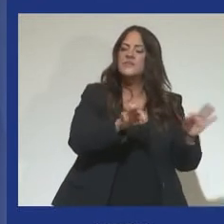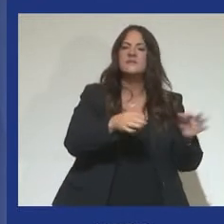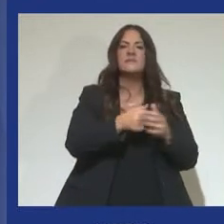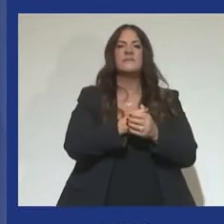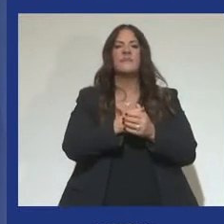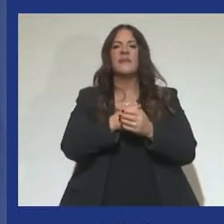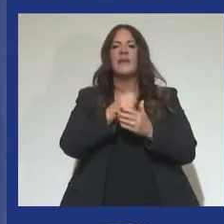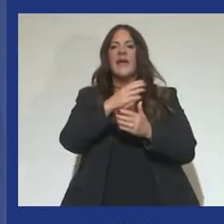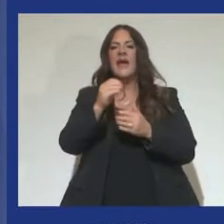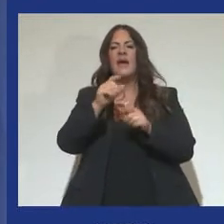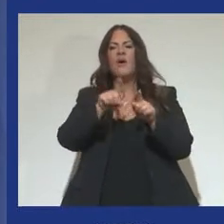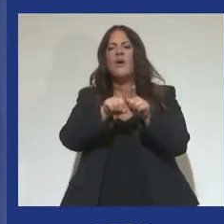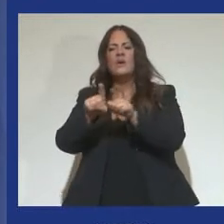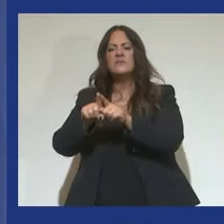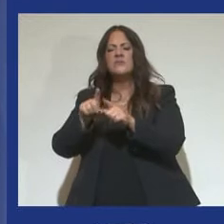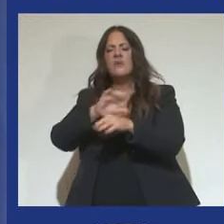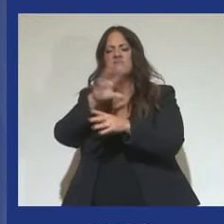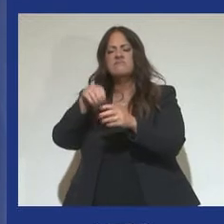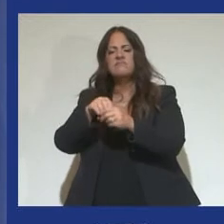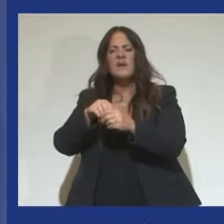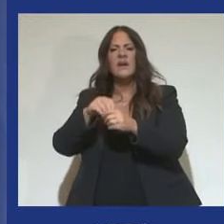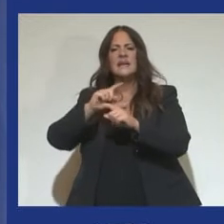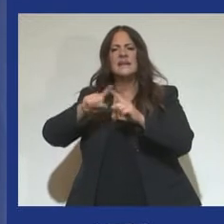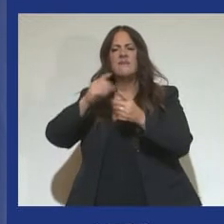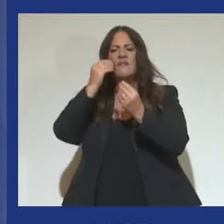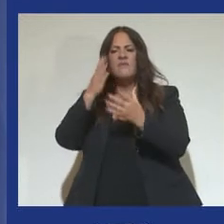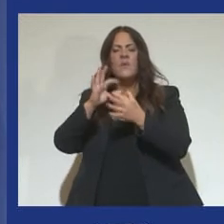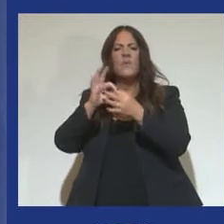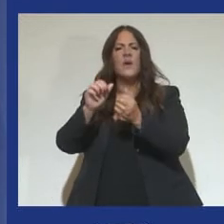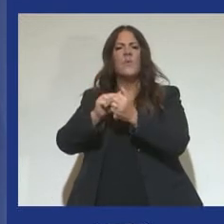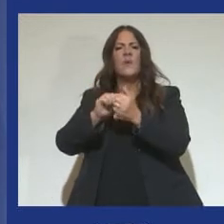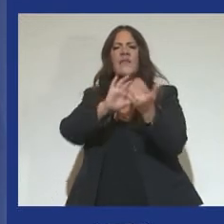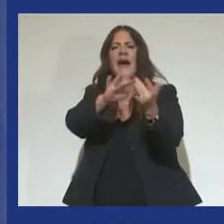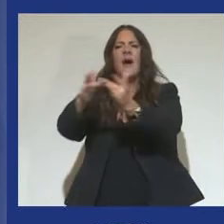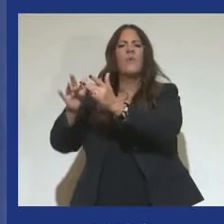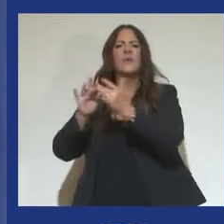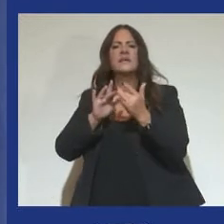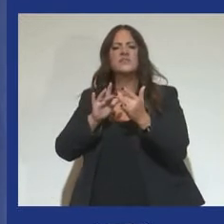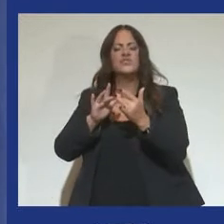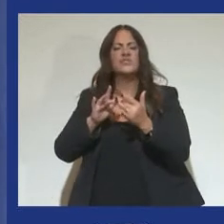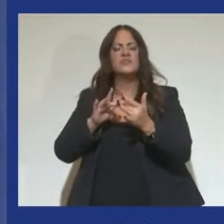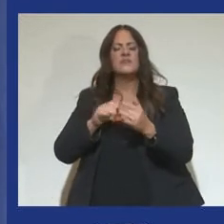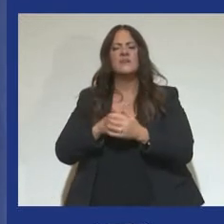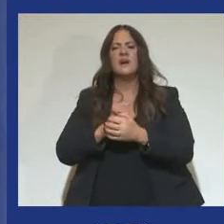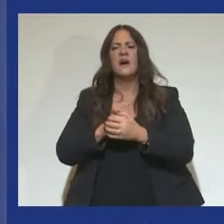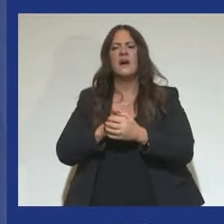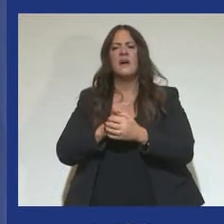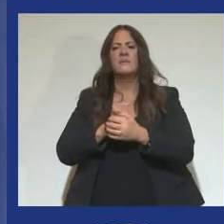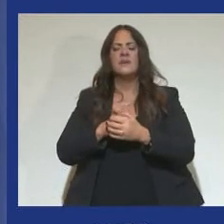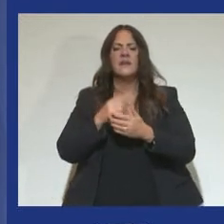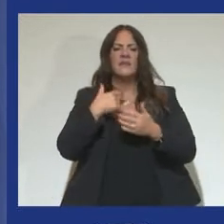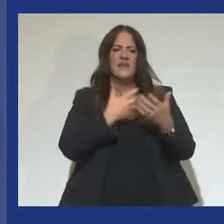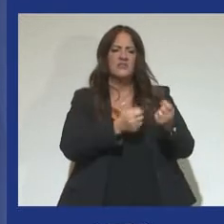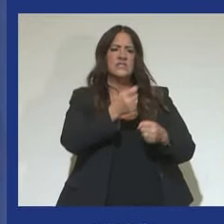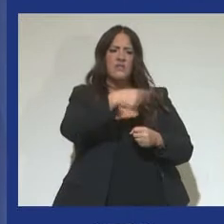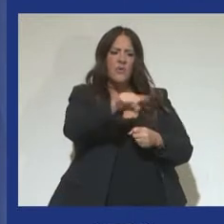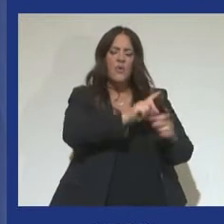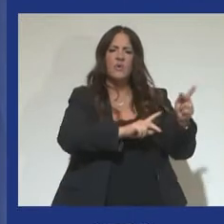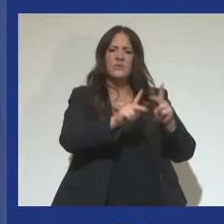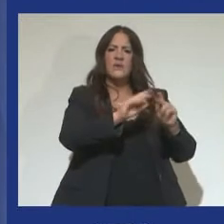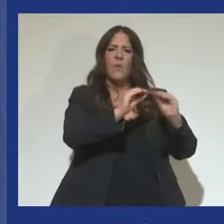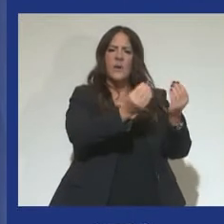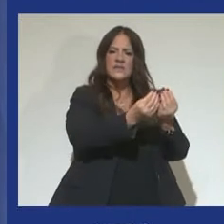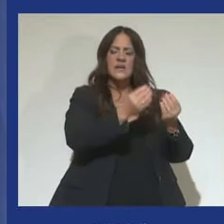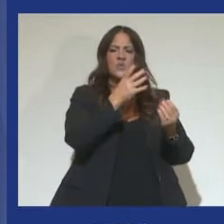poco de apoyo para saber cuál es el paquete de información que incluye todos estos tipos mensajeros